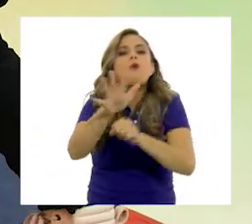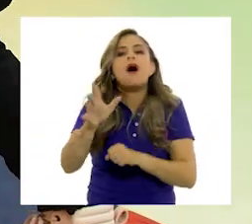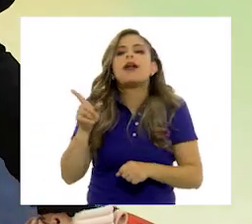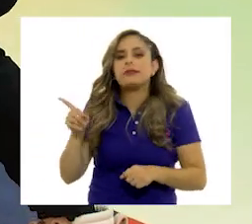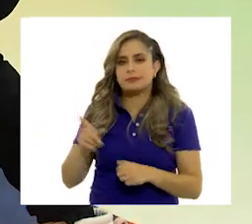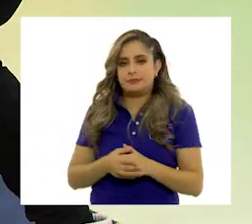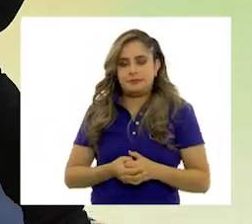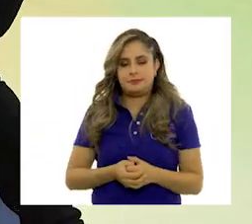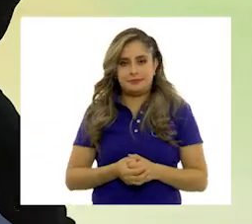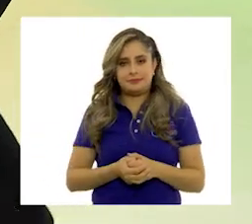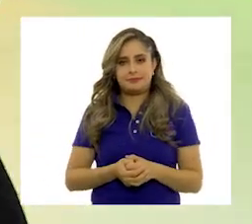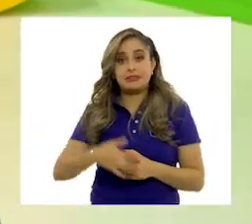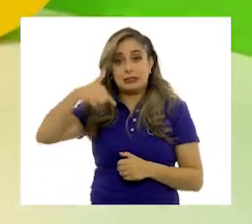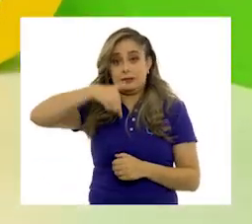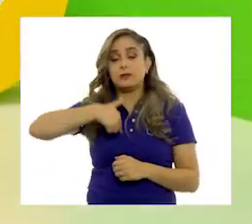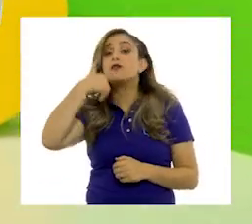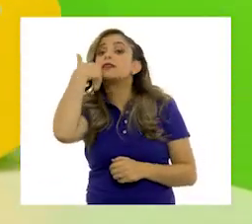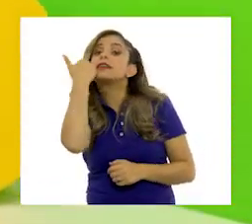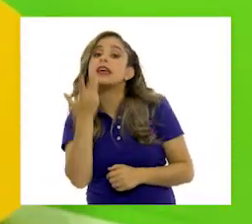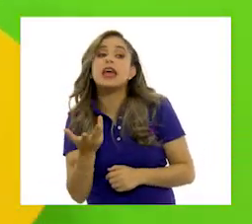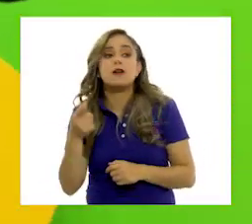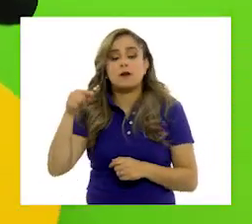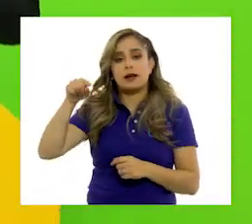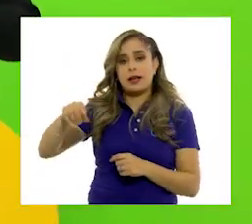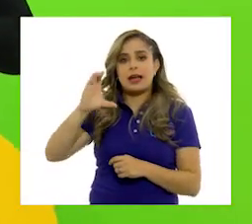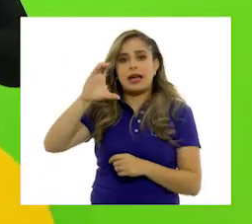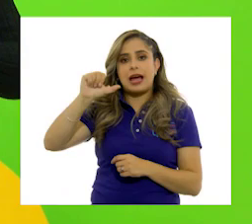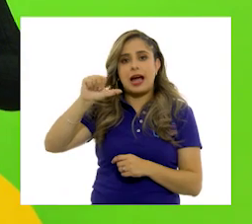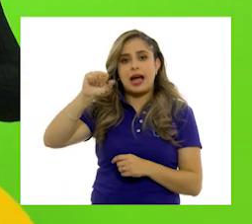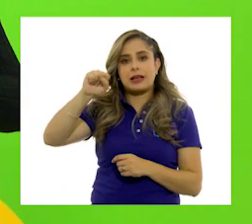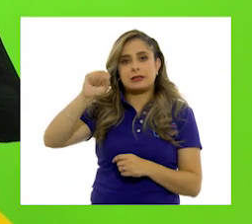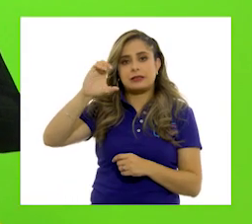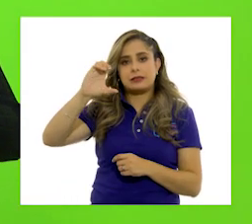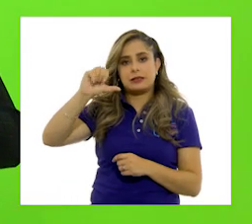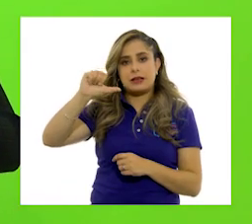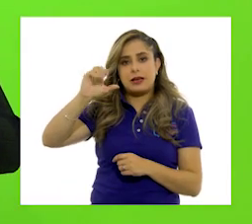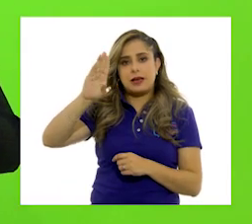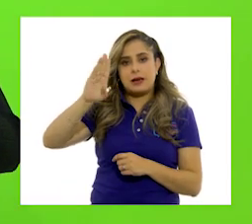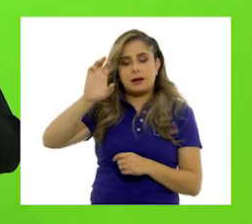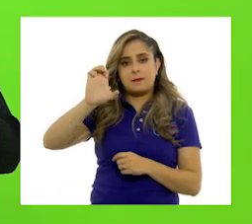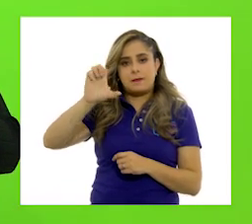Estos. Yo quiero los cascabeles.